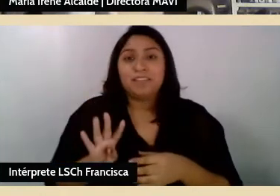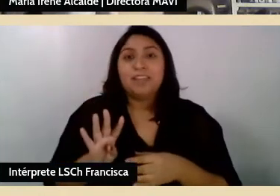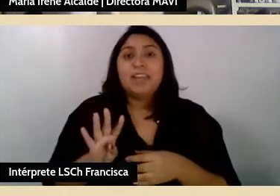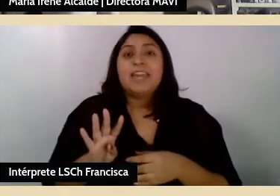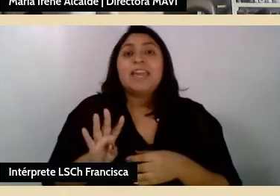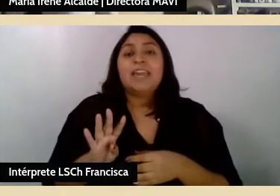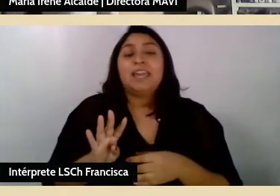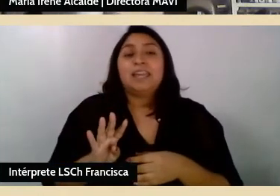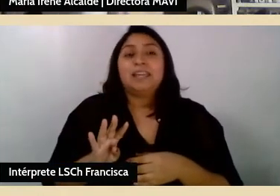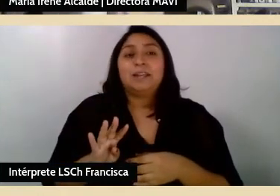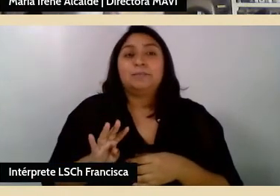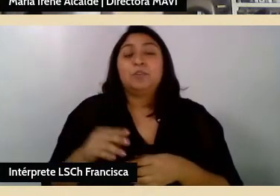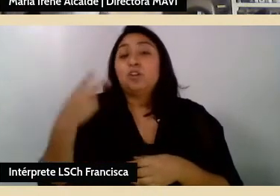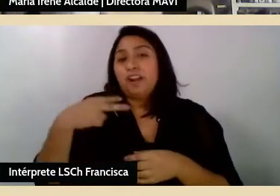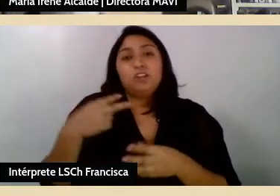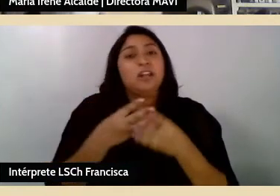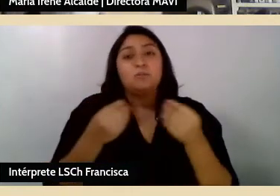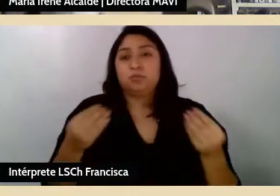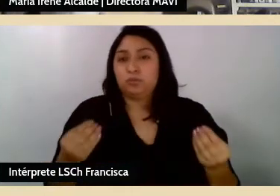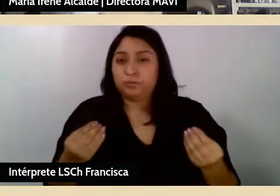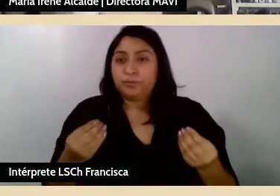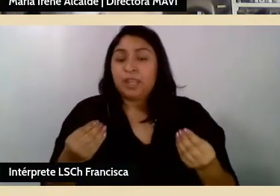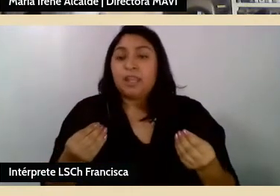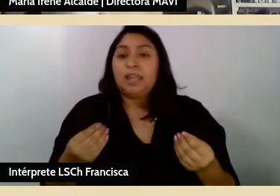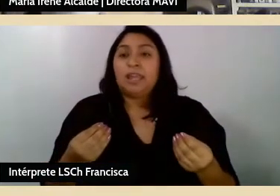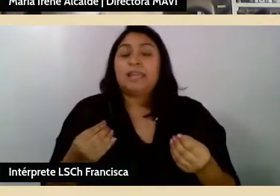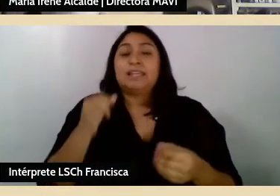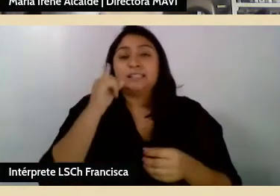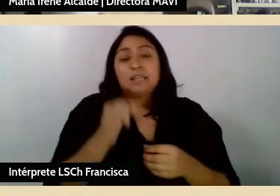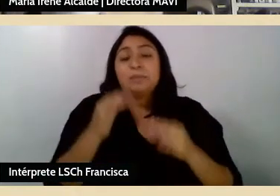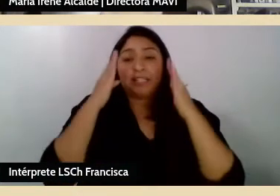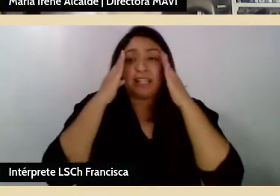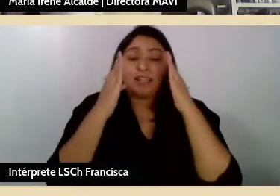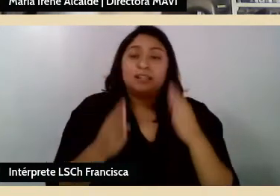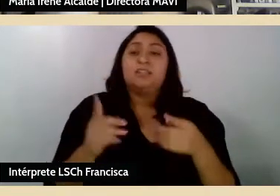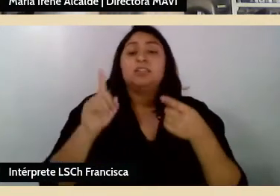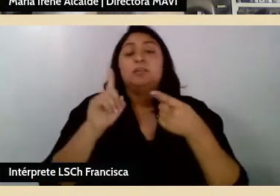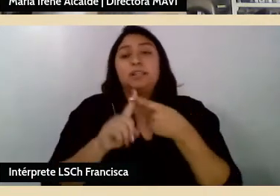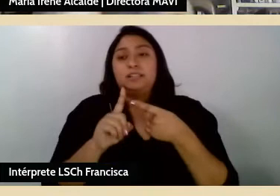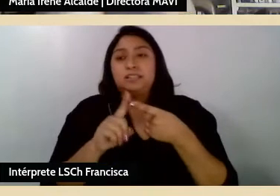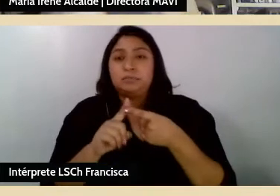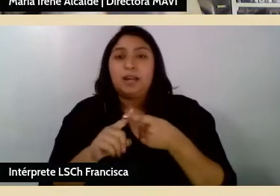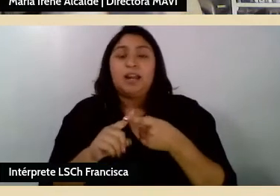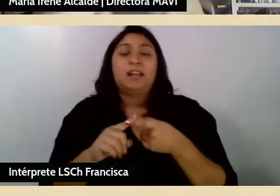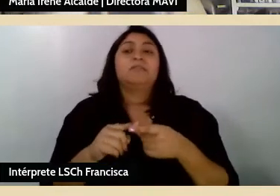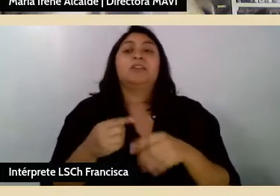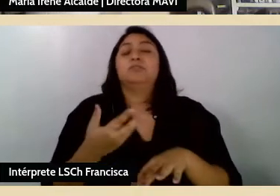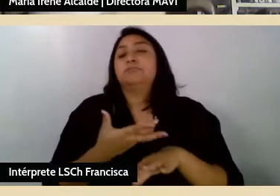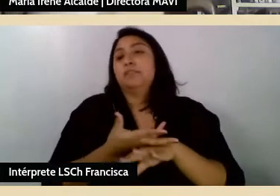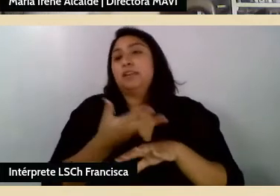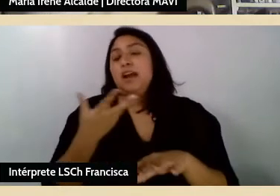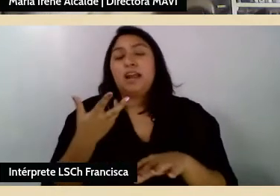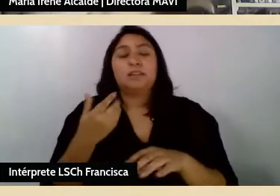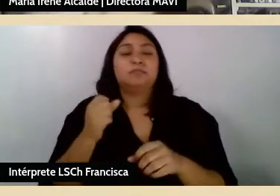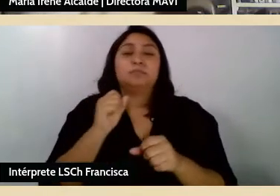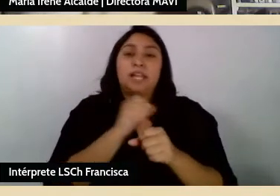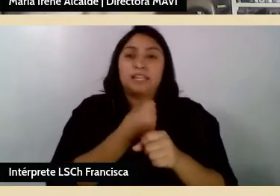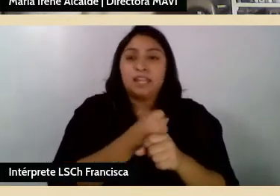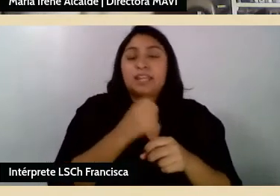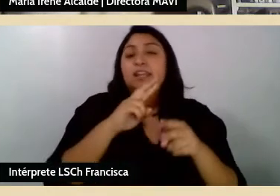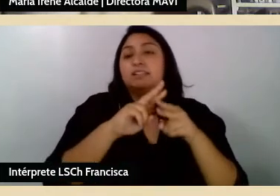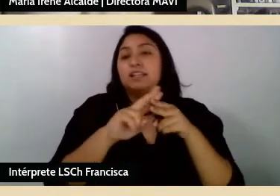del MAVI, lo valora mucho. Siempre están atentos de participar, bueno,